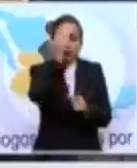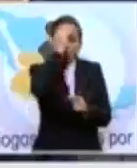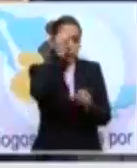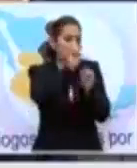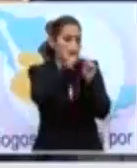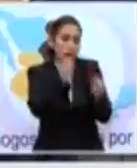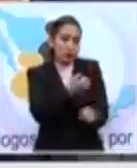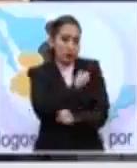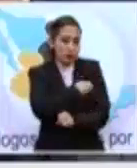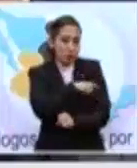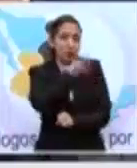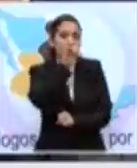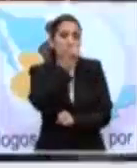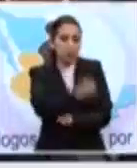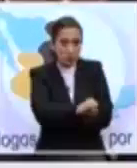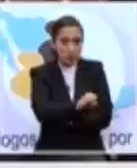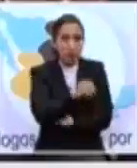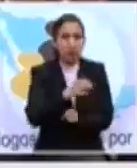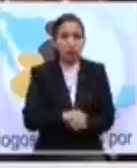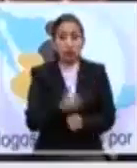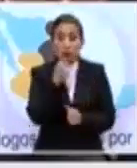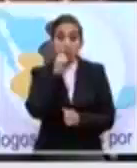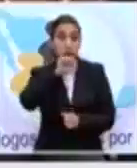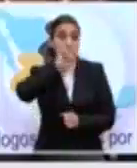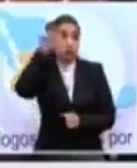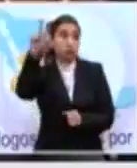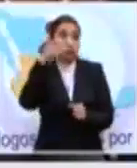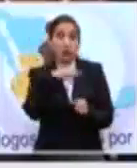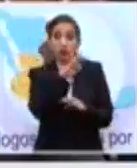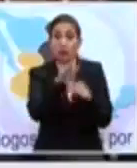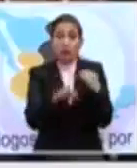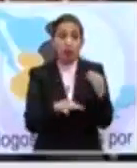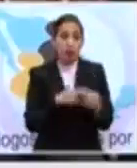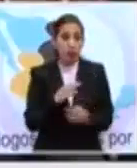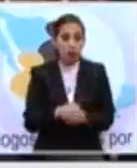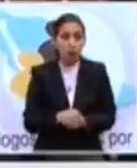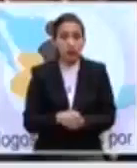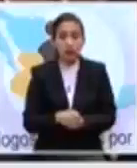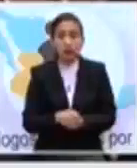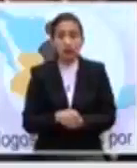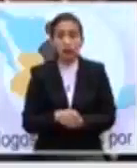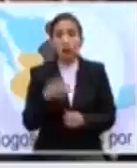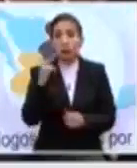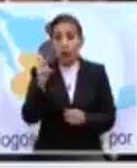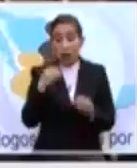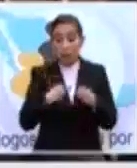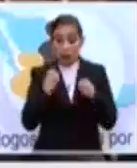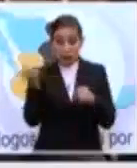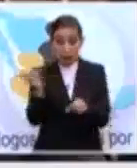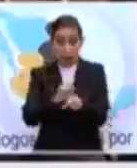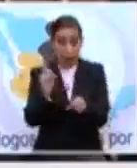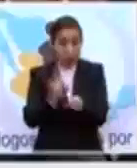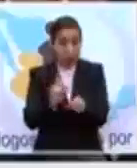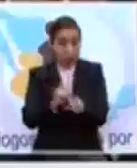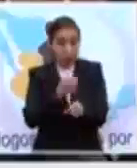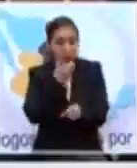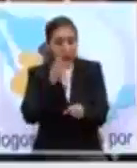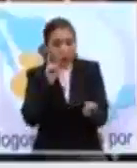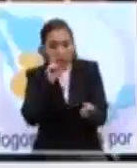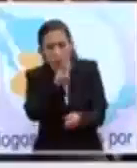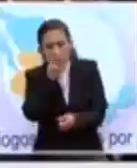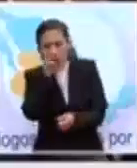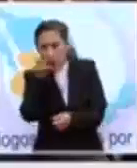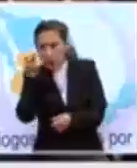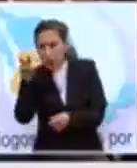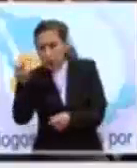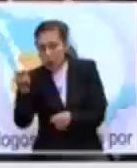sistema de salud? Sí. No soy un experto, hay mucha gente que puede ser un experto, pero el vivirlo día a día y el enfrentar a la